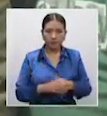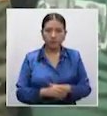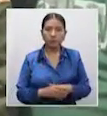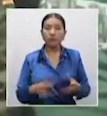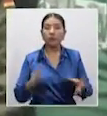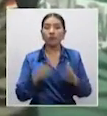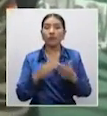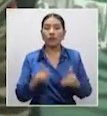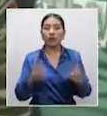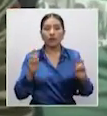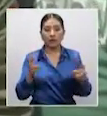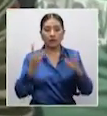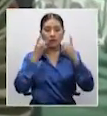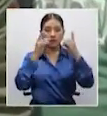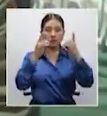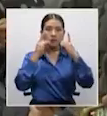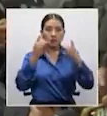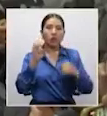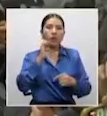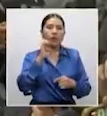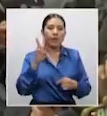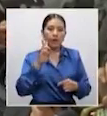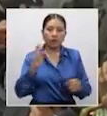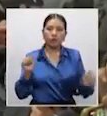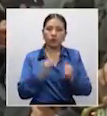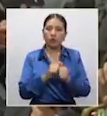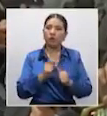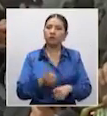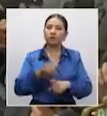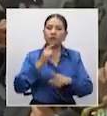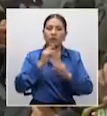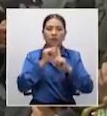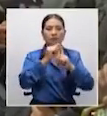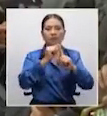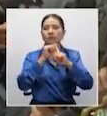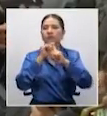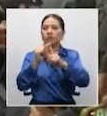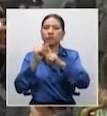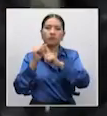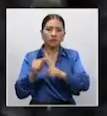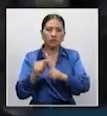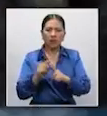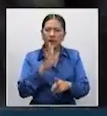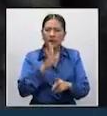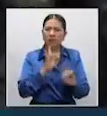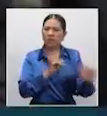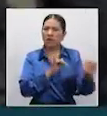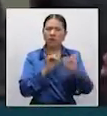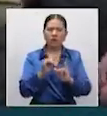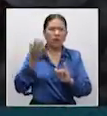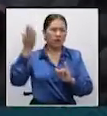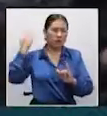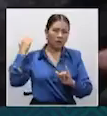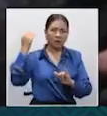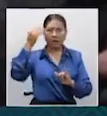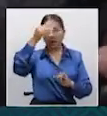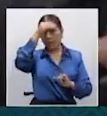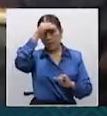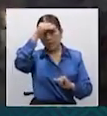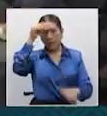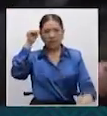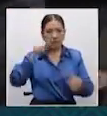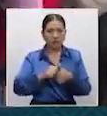No es casualidad que el discurso de Evo Morales y sus advertencias coincidan con los que en su momento utilizó Fernando Camacho para perpetrar el golpe de Estado